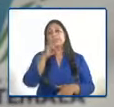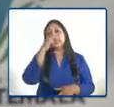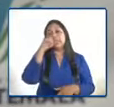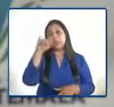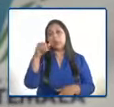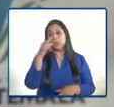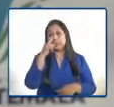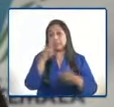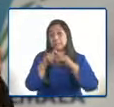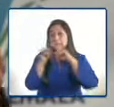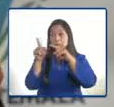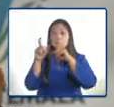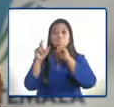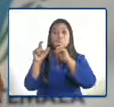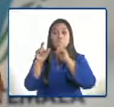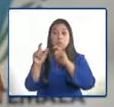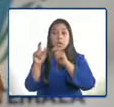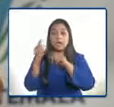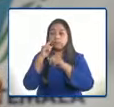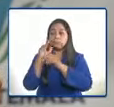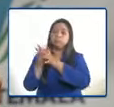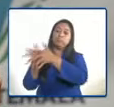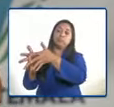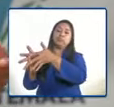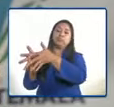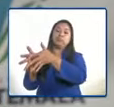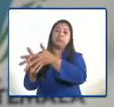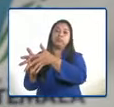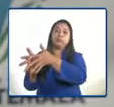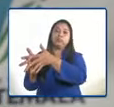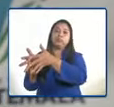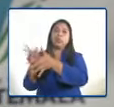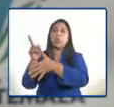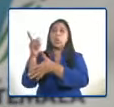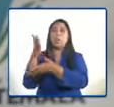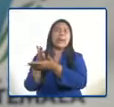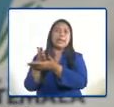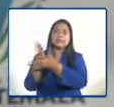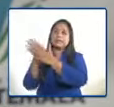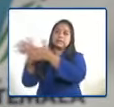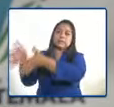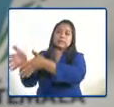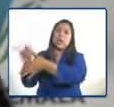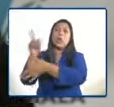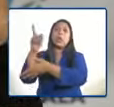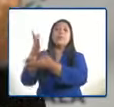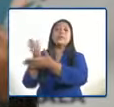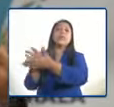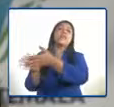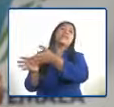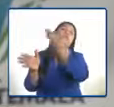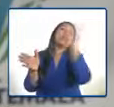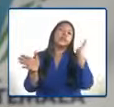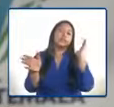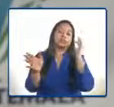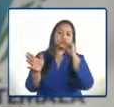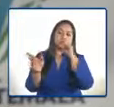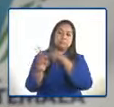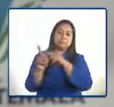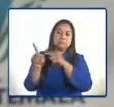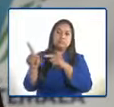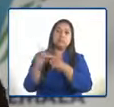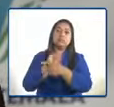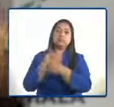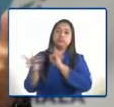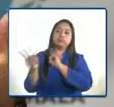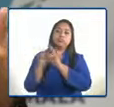jóvenes, han permanecido durante un mes adentro y un mes afuera, de manera de poder tener ese